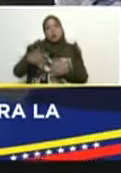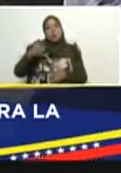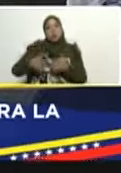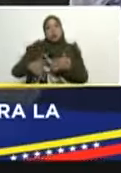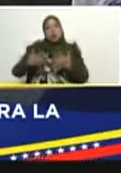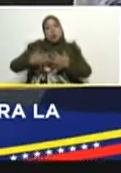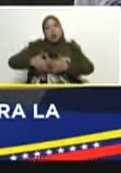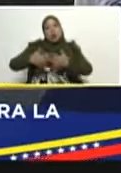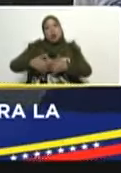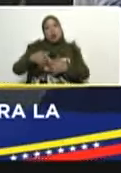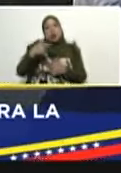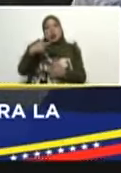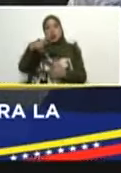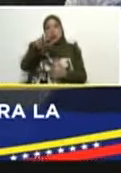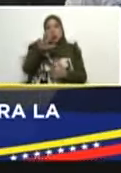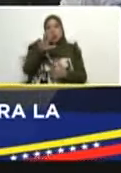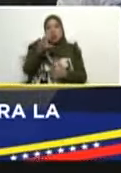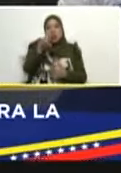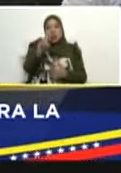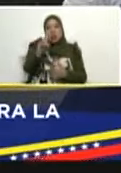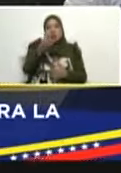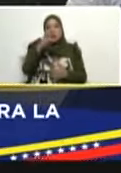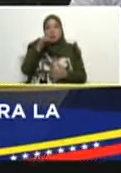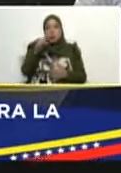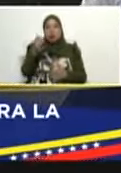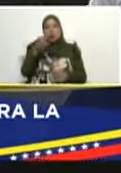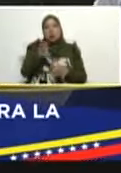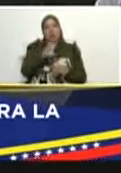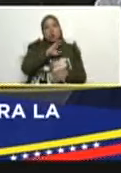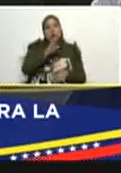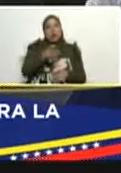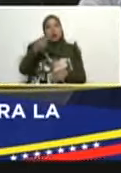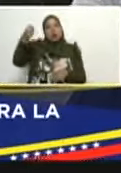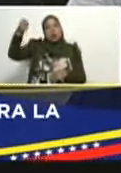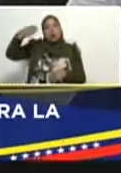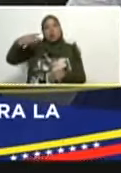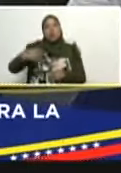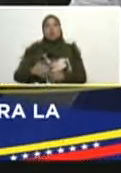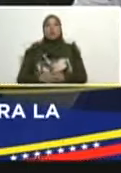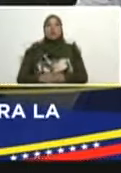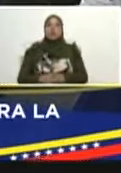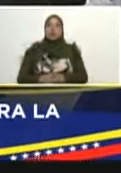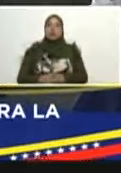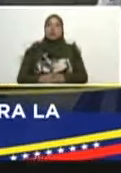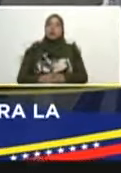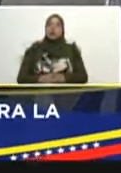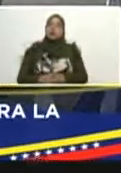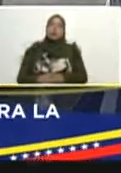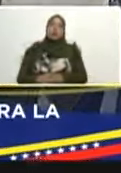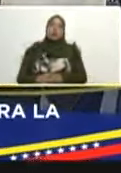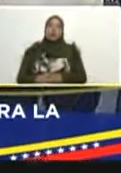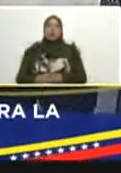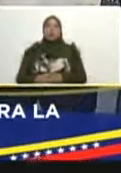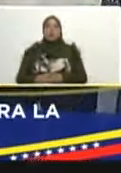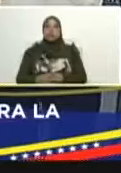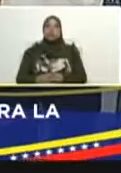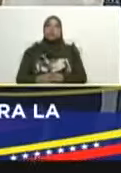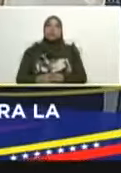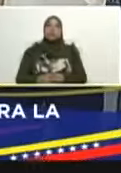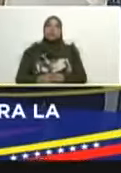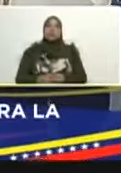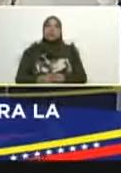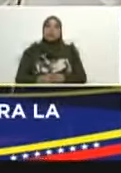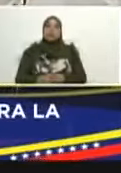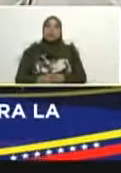impresora 3D, un regulador de energía y calor y una lupa. Sí, bueno, seguimos, presidente, y aquí tenemos